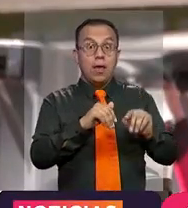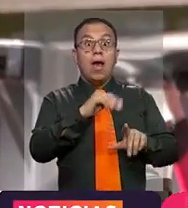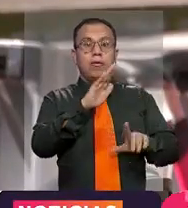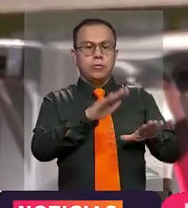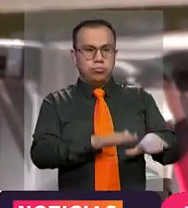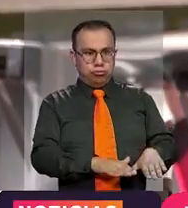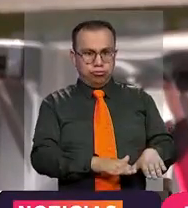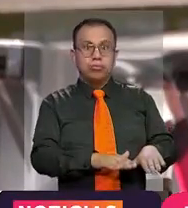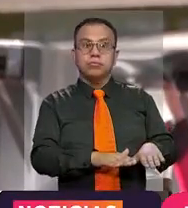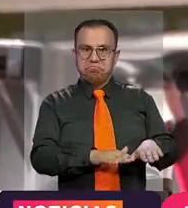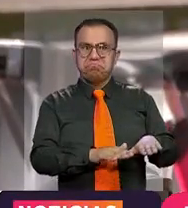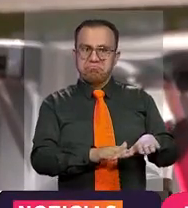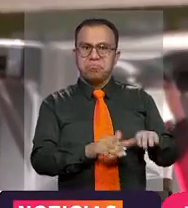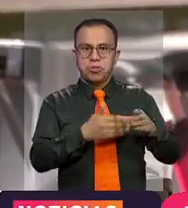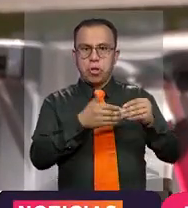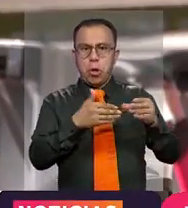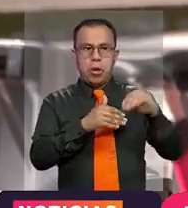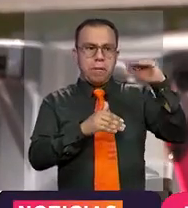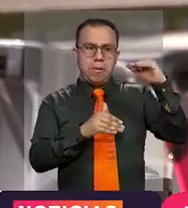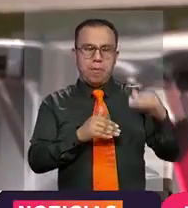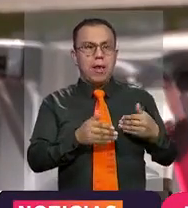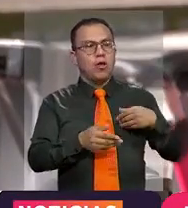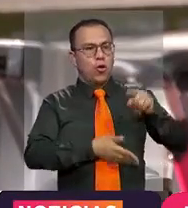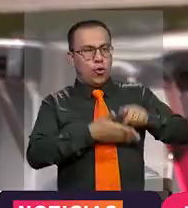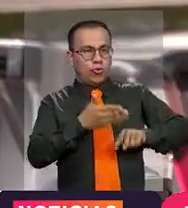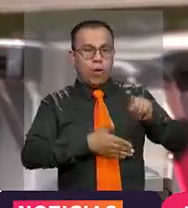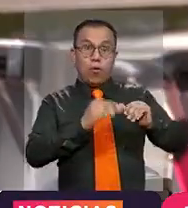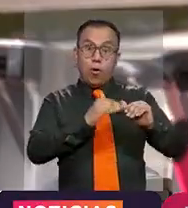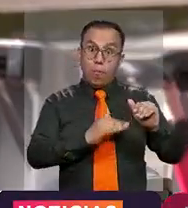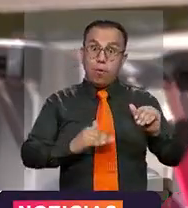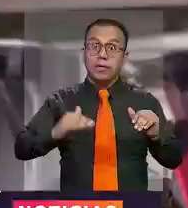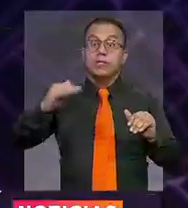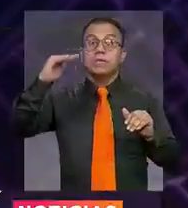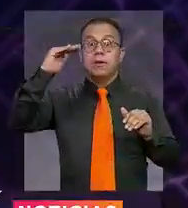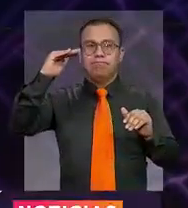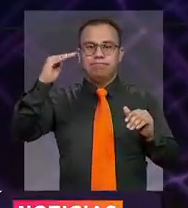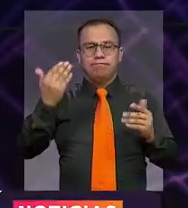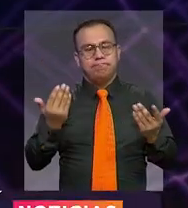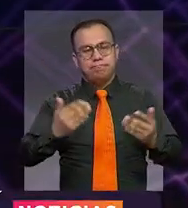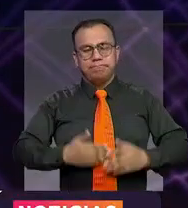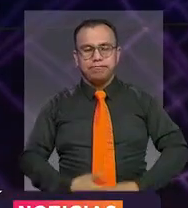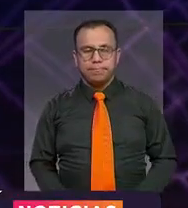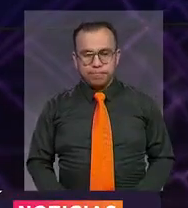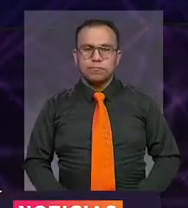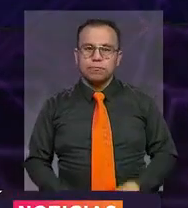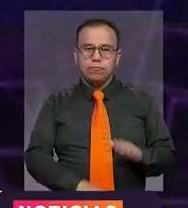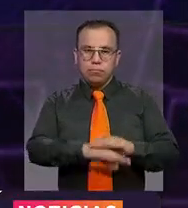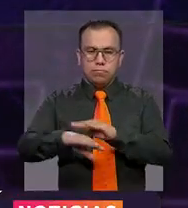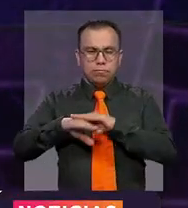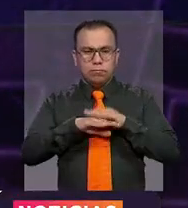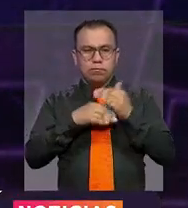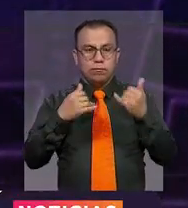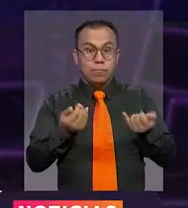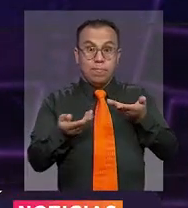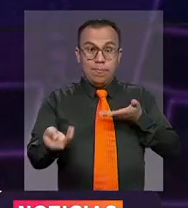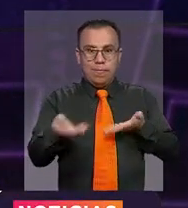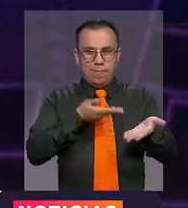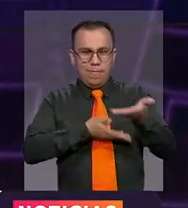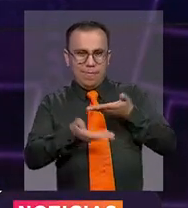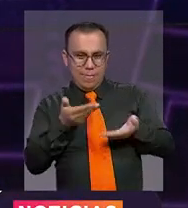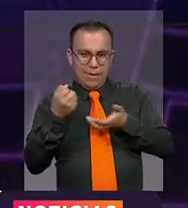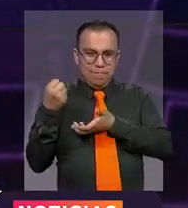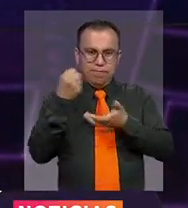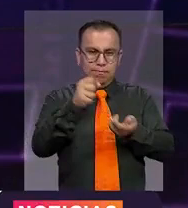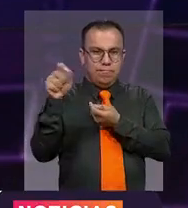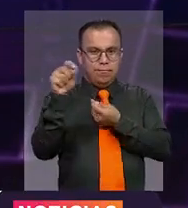dólar está por debajo de la tasa en la que se contrató, a veces el dólar está por encima. Hay que tener en cuenta que la cofinanciación del metro de la